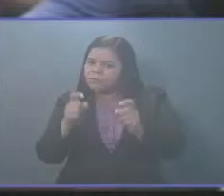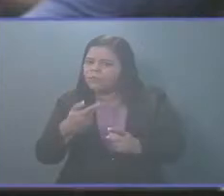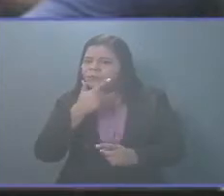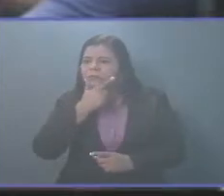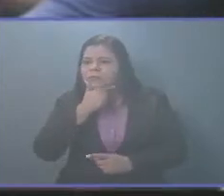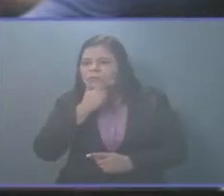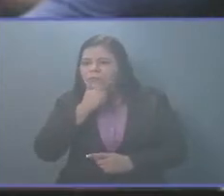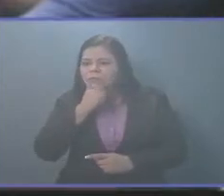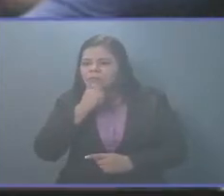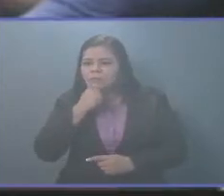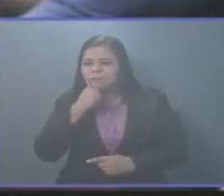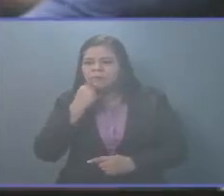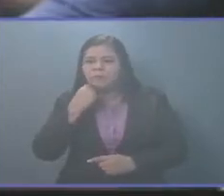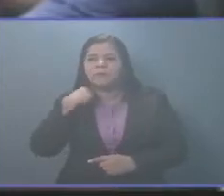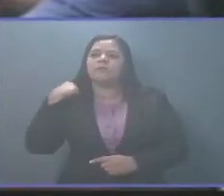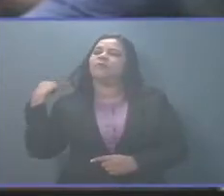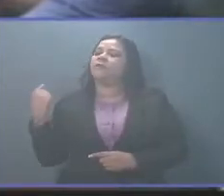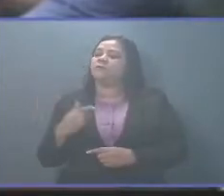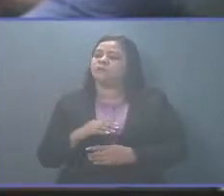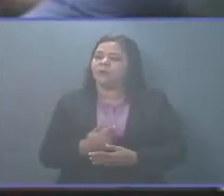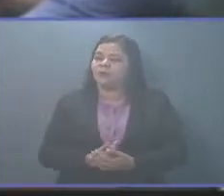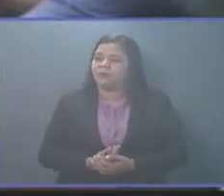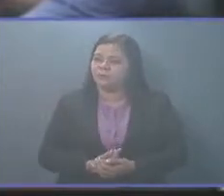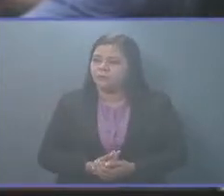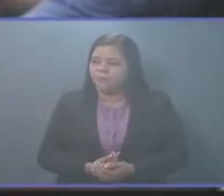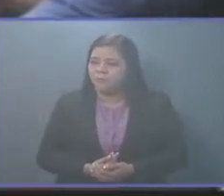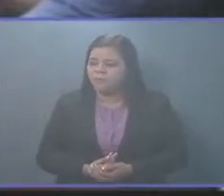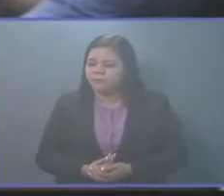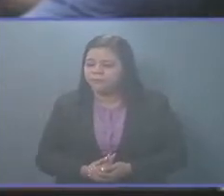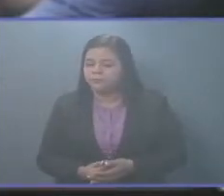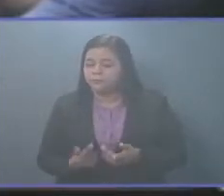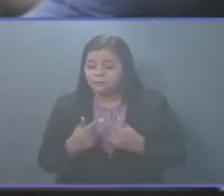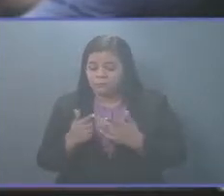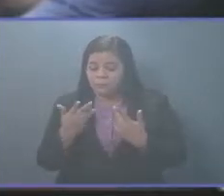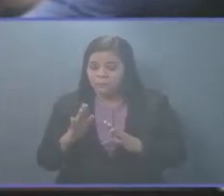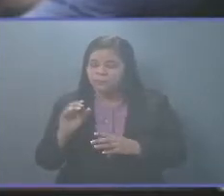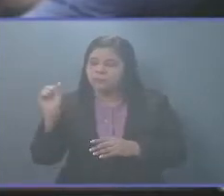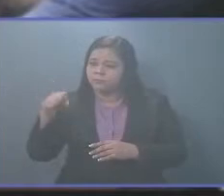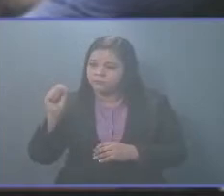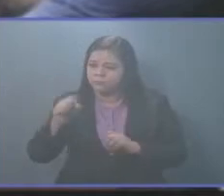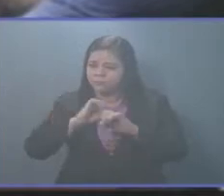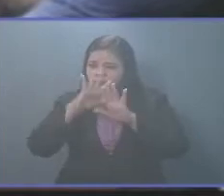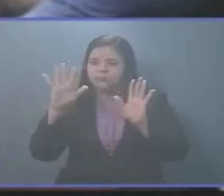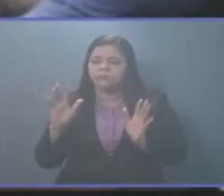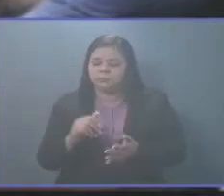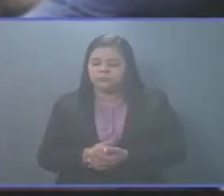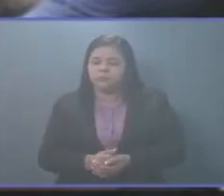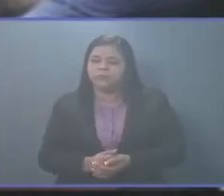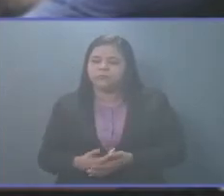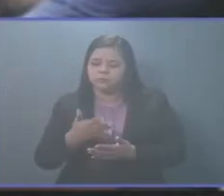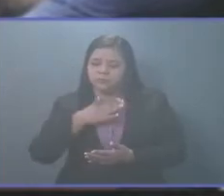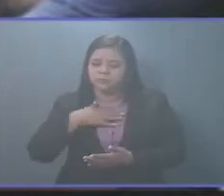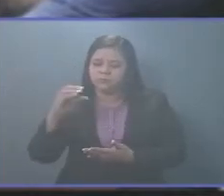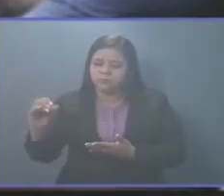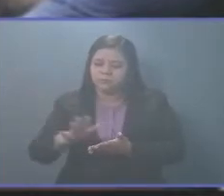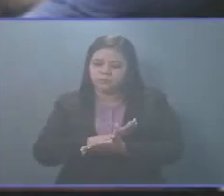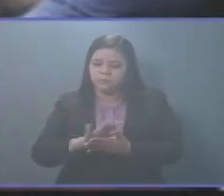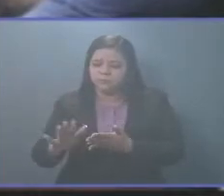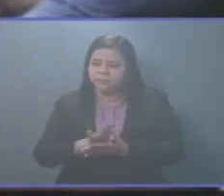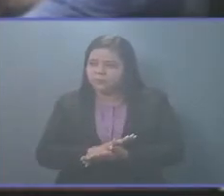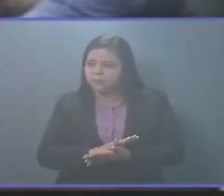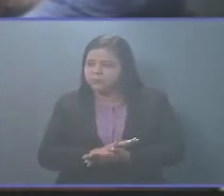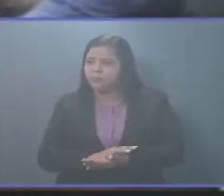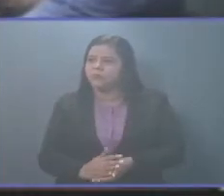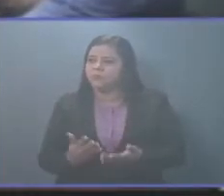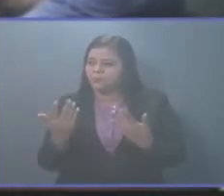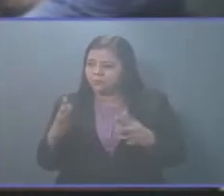tenido a la vista los acuerdos ejecutivos? Si tienen copia, que